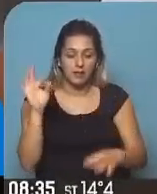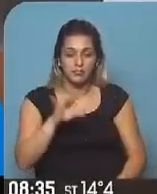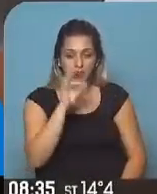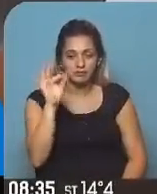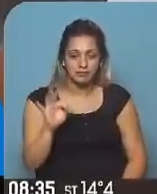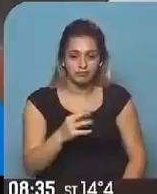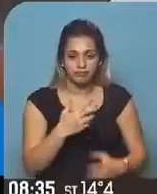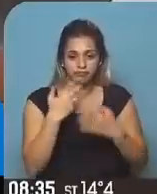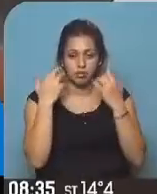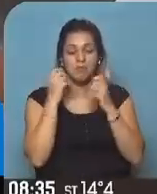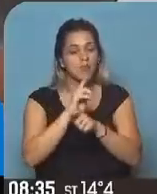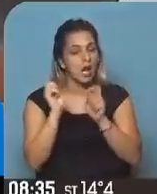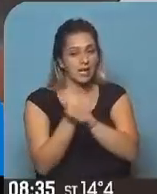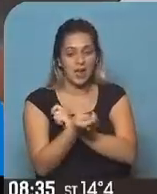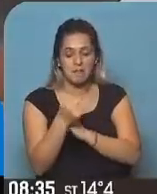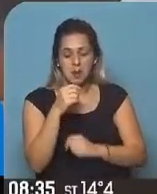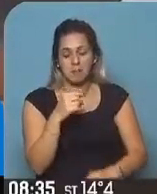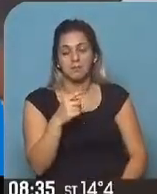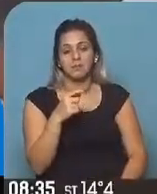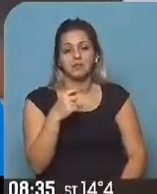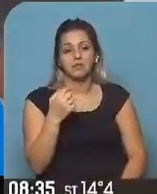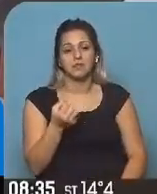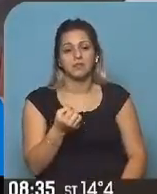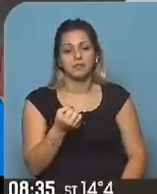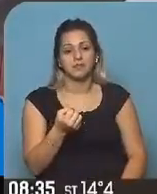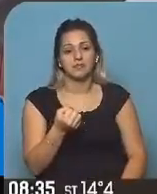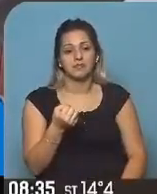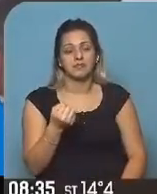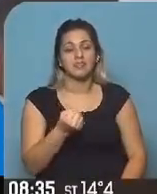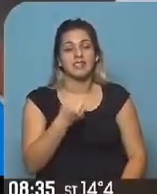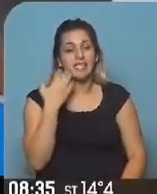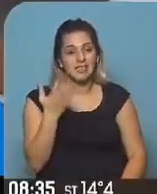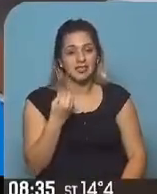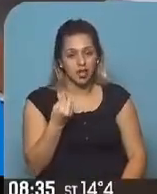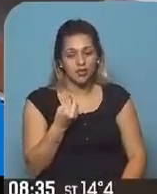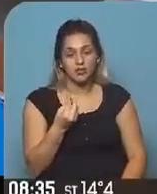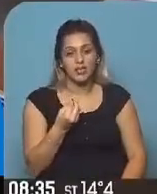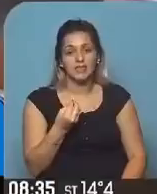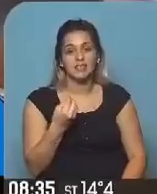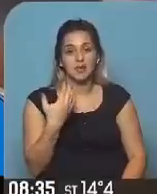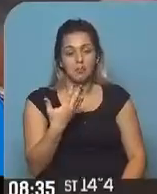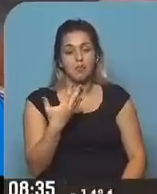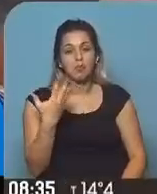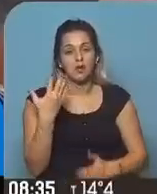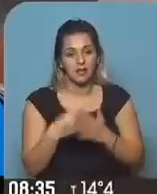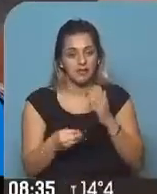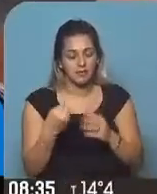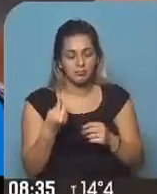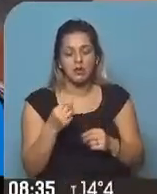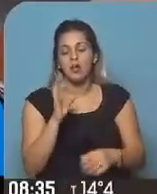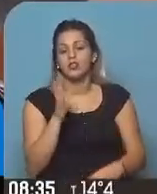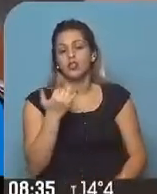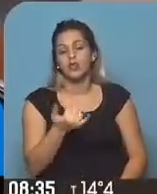sus características y la pared celular no se forma, con lo cual la penicilina puede fallar. Puede fallar. Entonces, yo he tenido